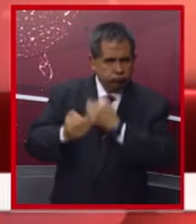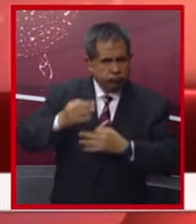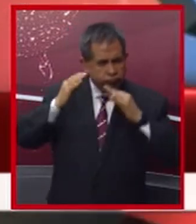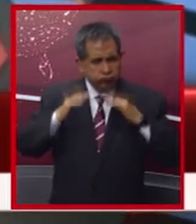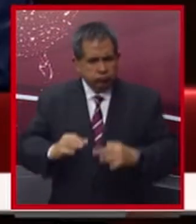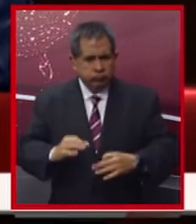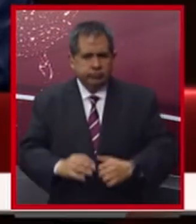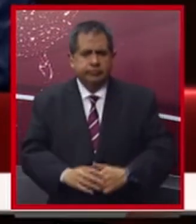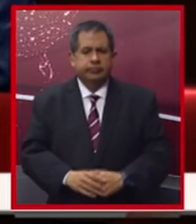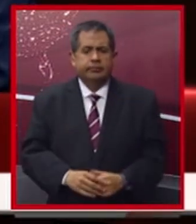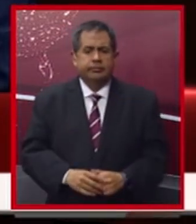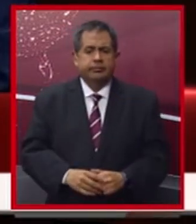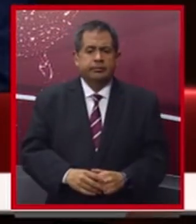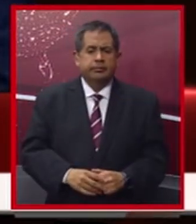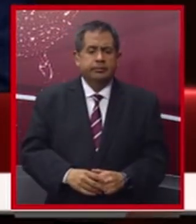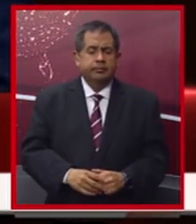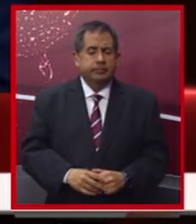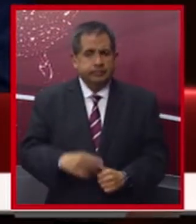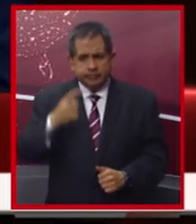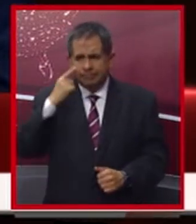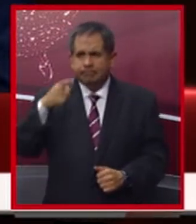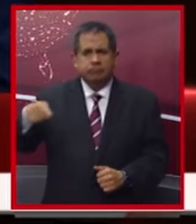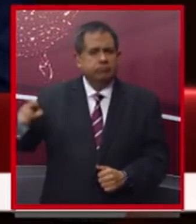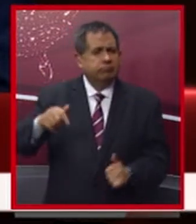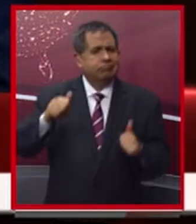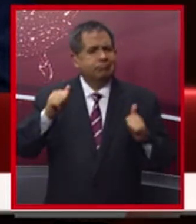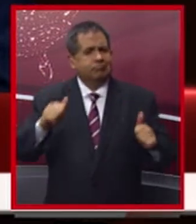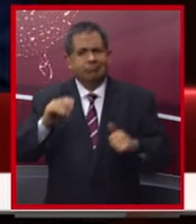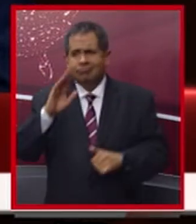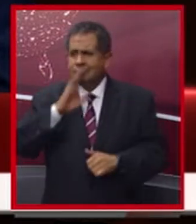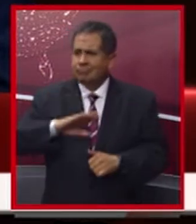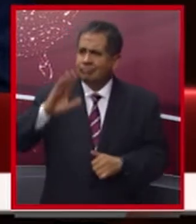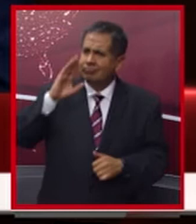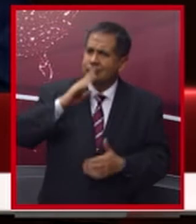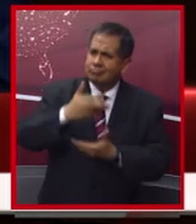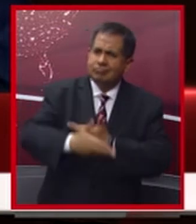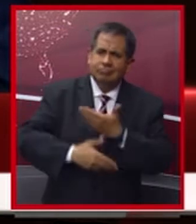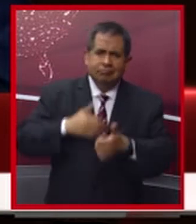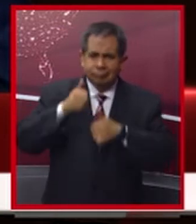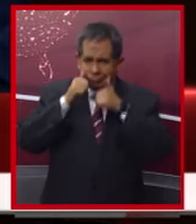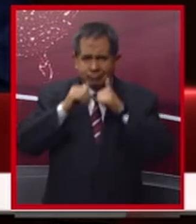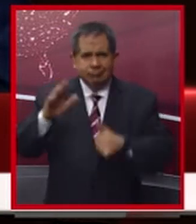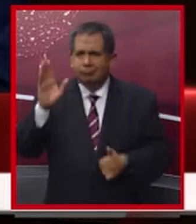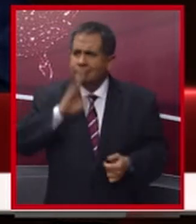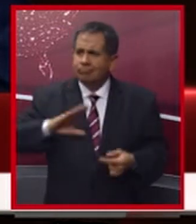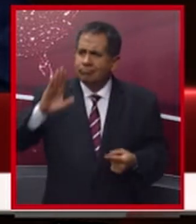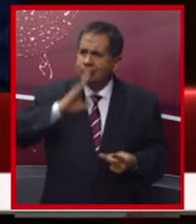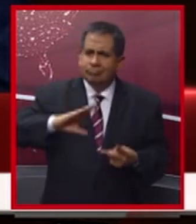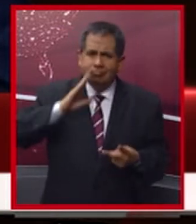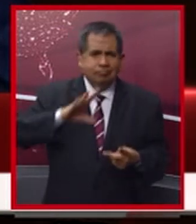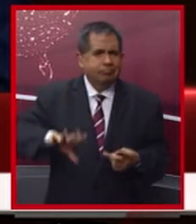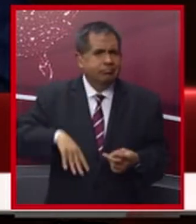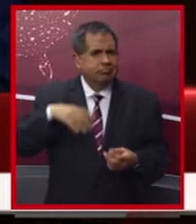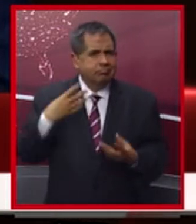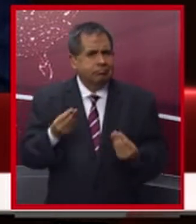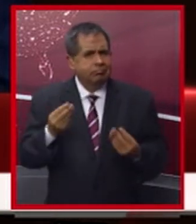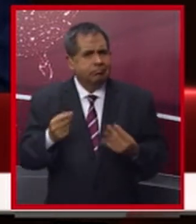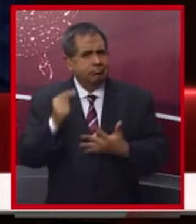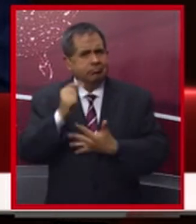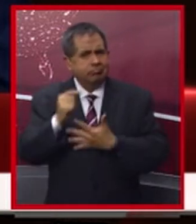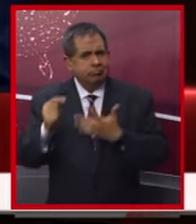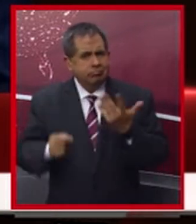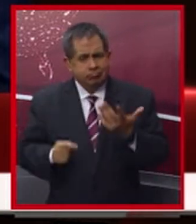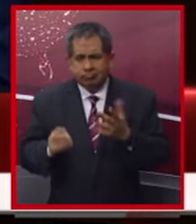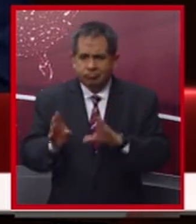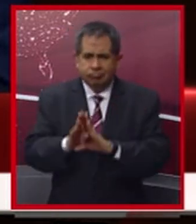personalizada. Ante la constante impunidad en el servicio de transportación aérea y de los constantes abusos que sufren los